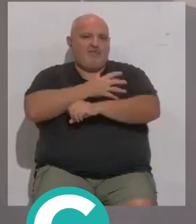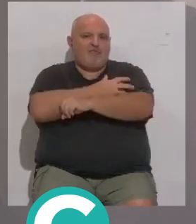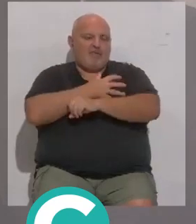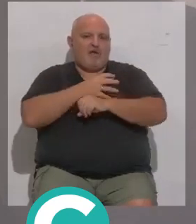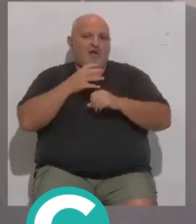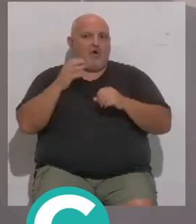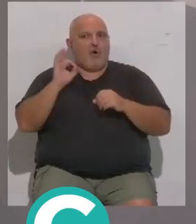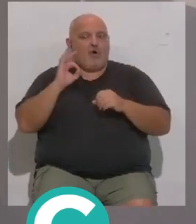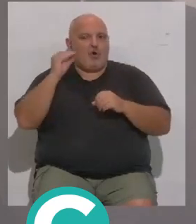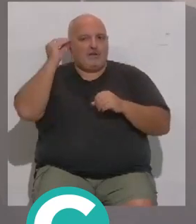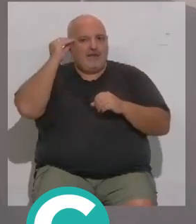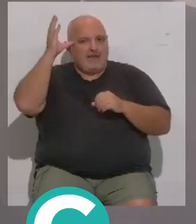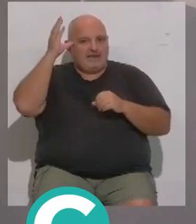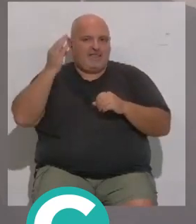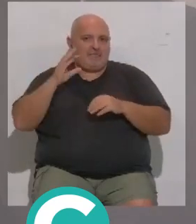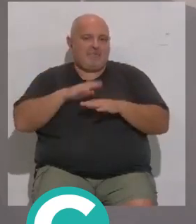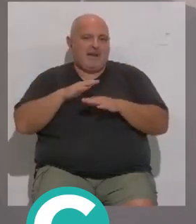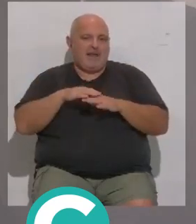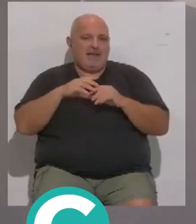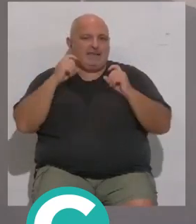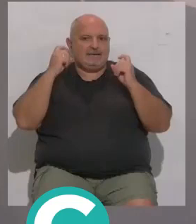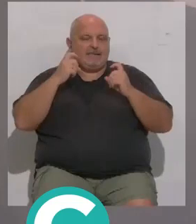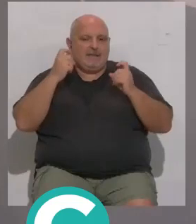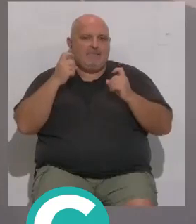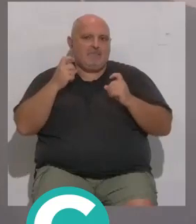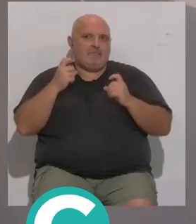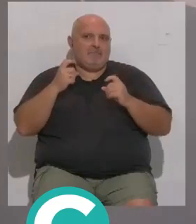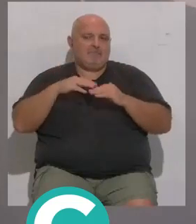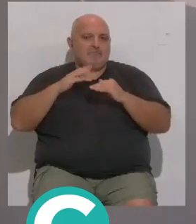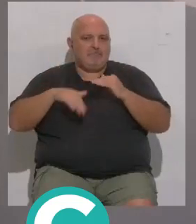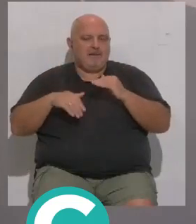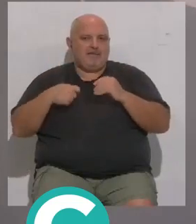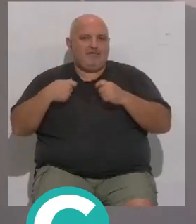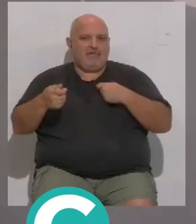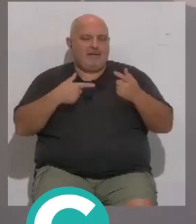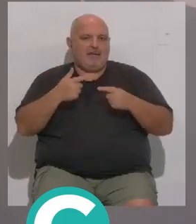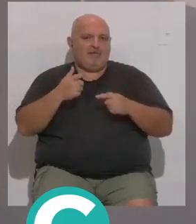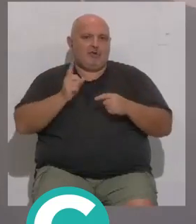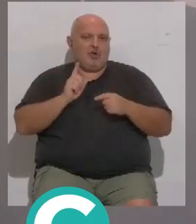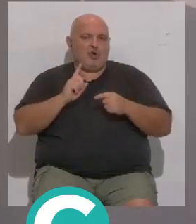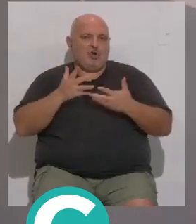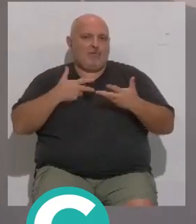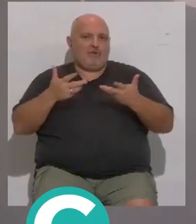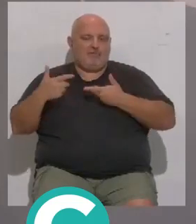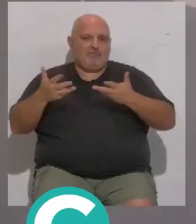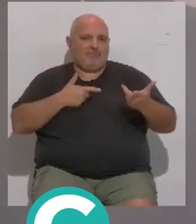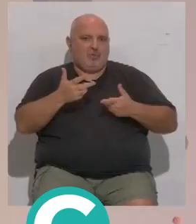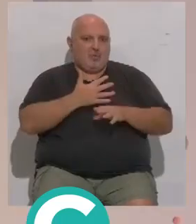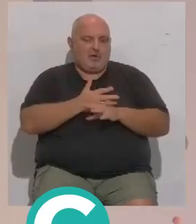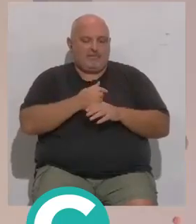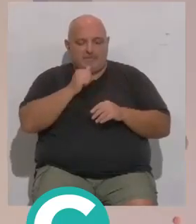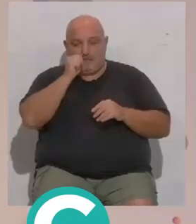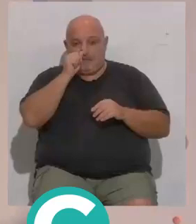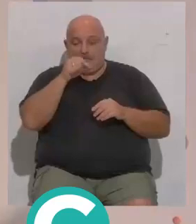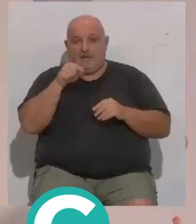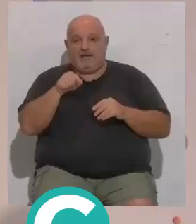o ser muy inteligente para intentar darle la menor posibilidad al rival de que pueda desarrollar su juego. Y